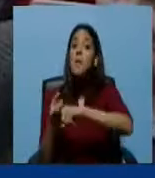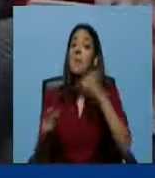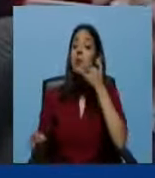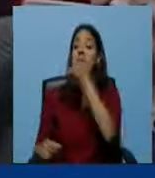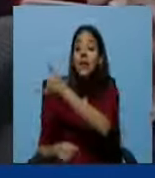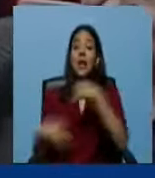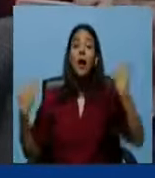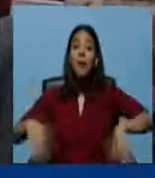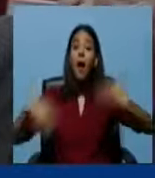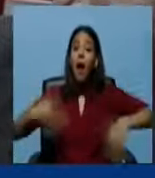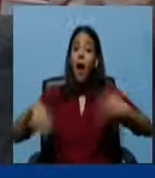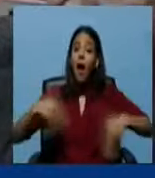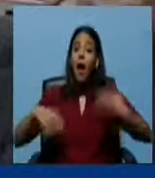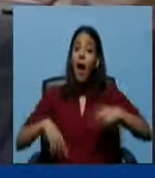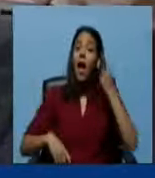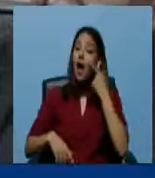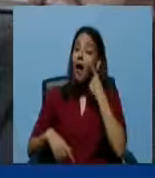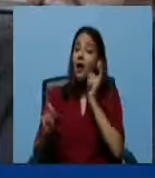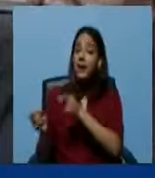papá.